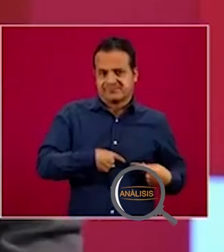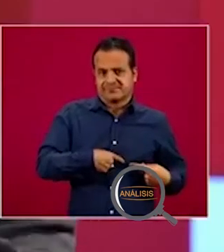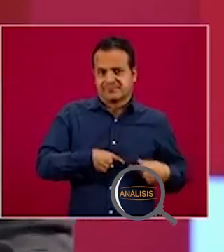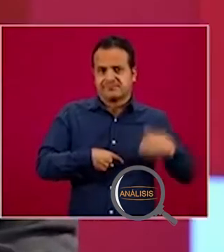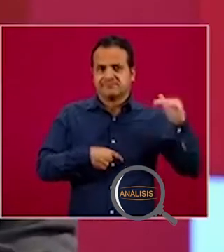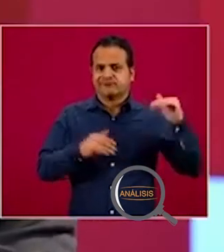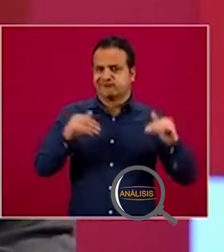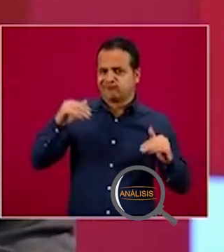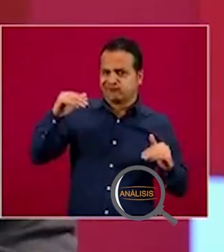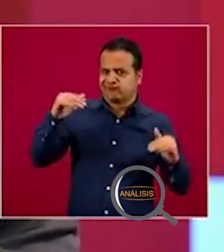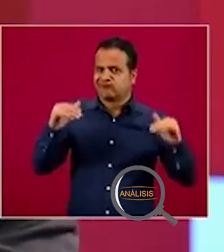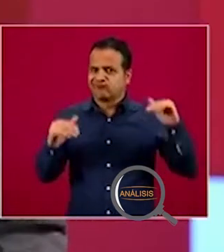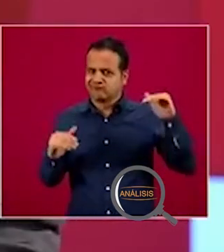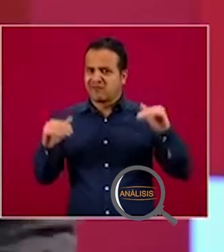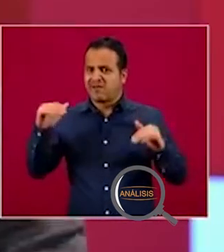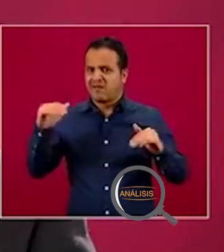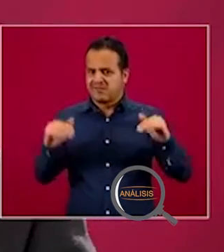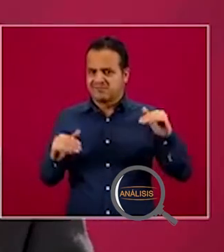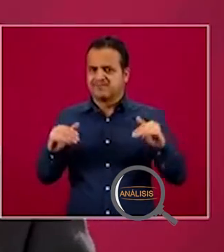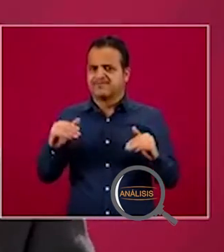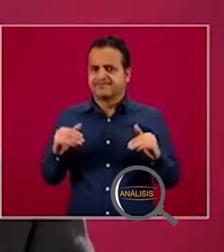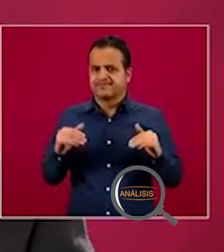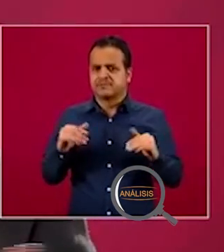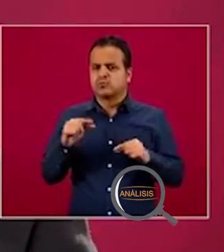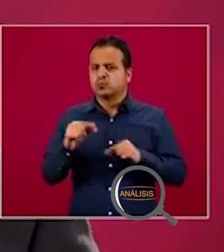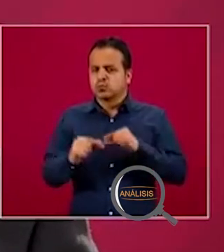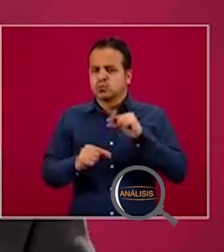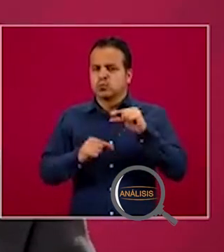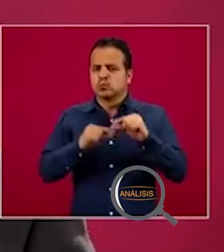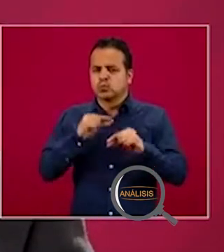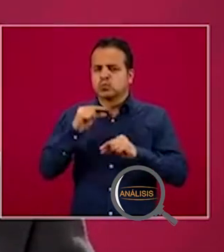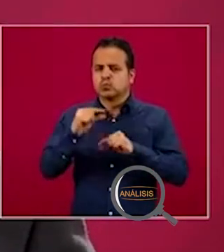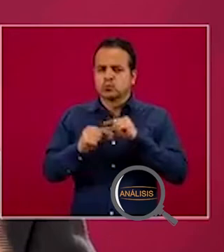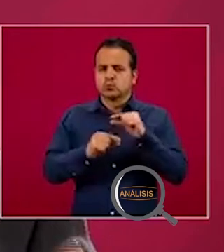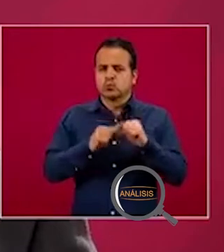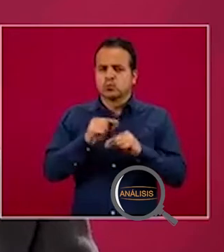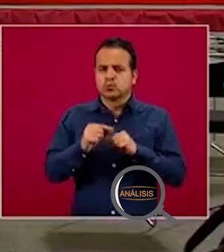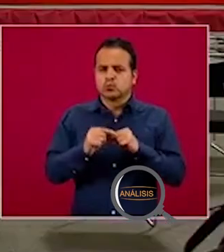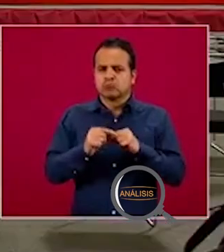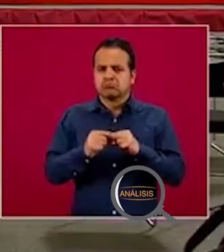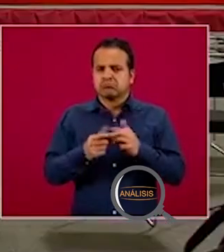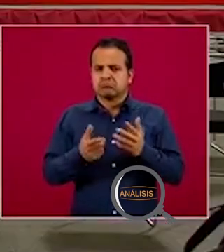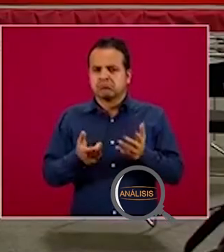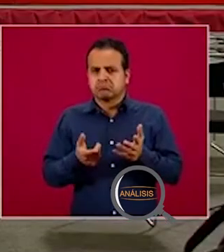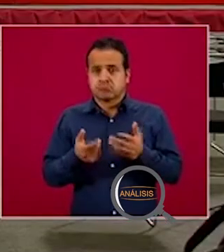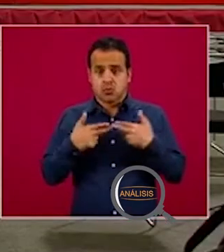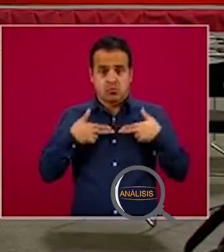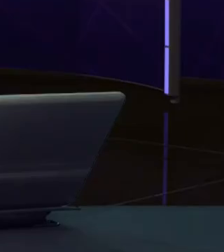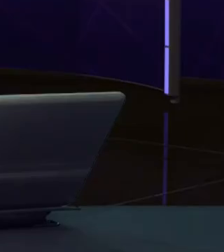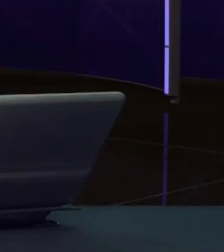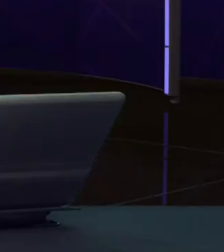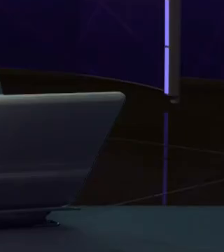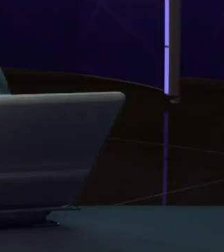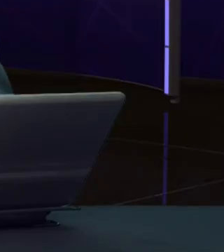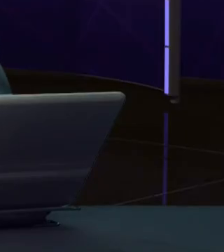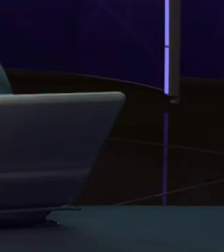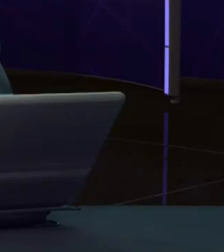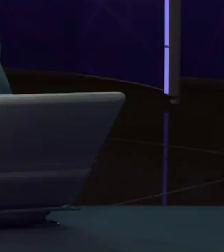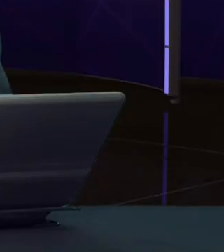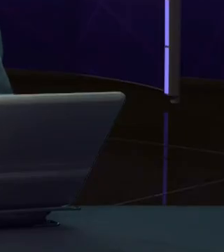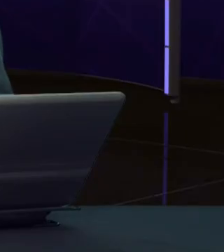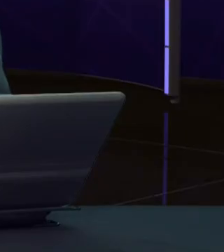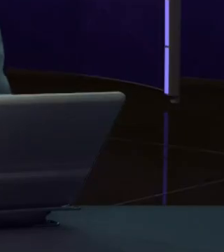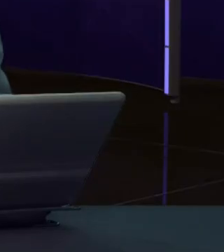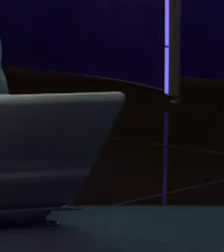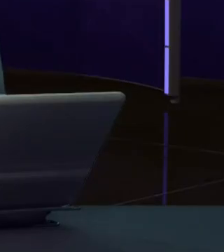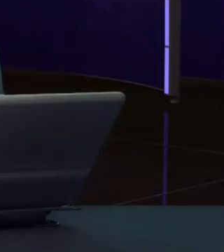es más fácil llegar a situaciones de normalidad también en la vida pública, también en la vida social. La pregunta que